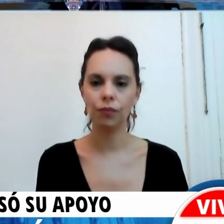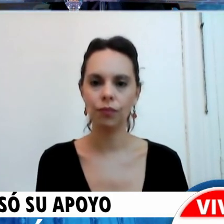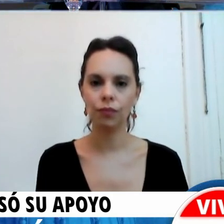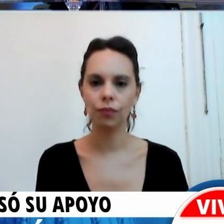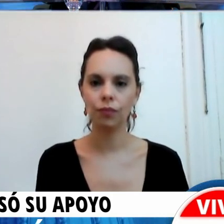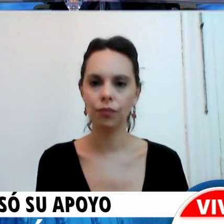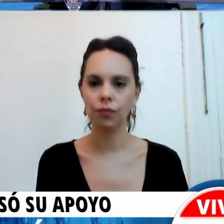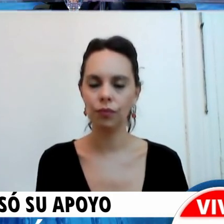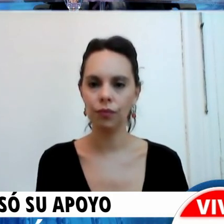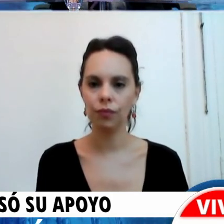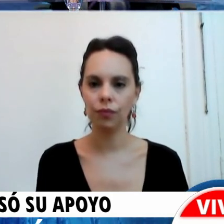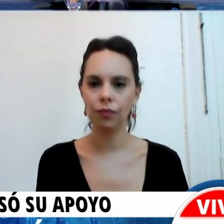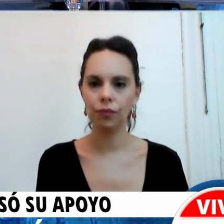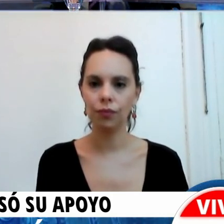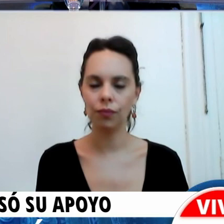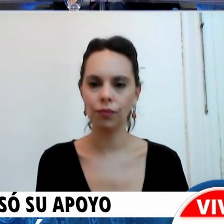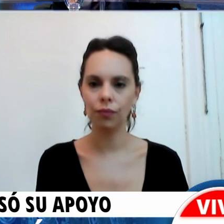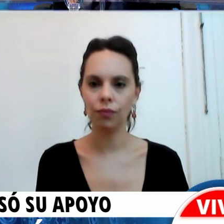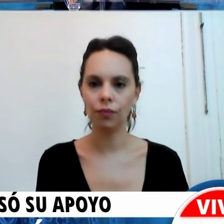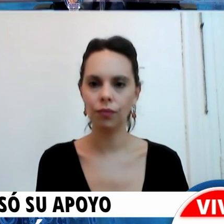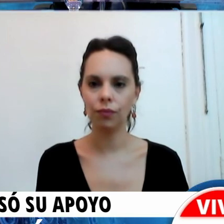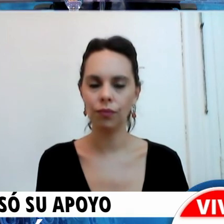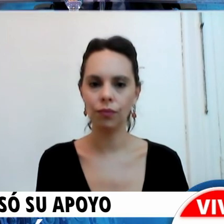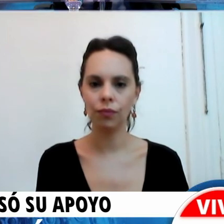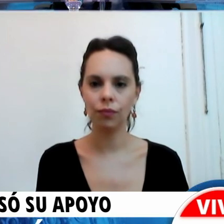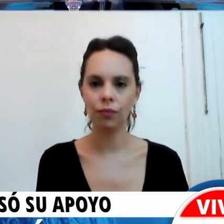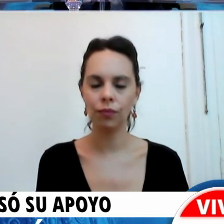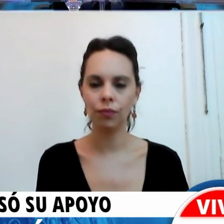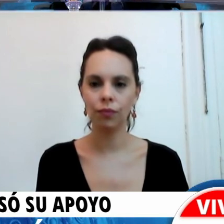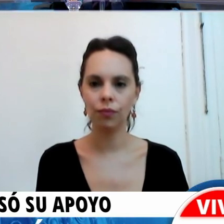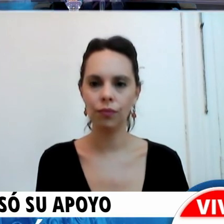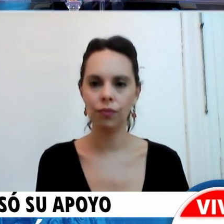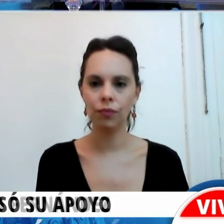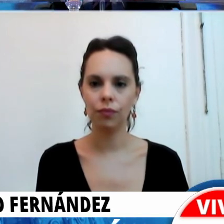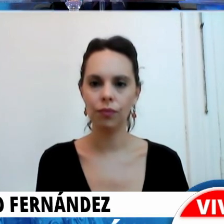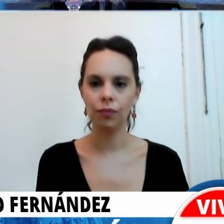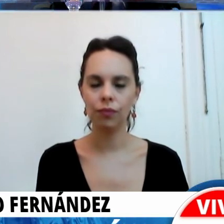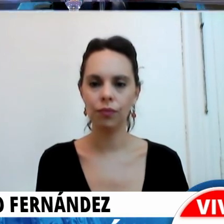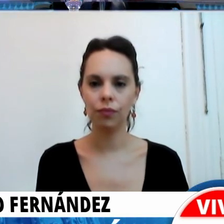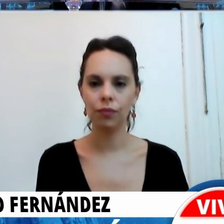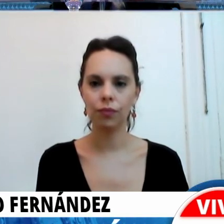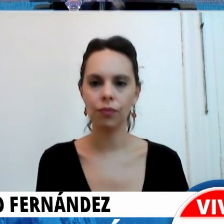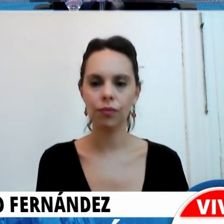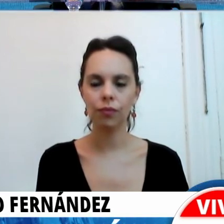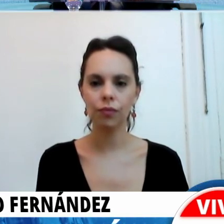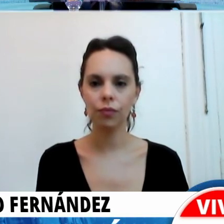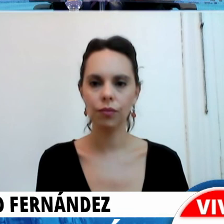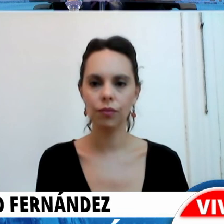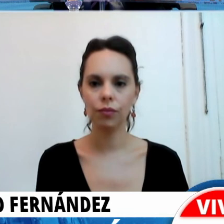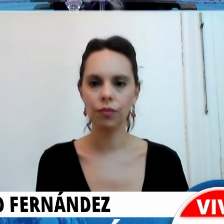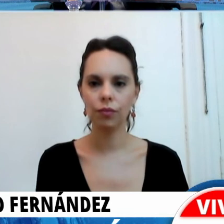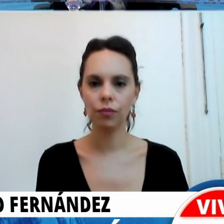que faltaban algunos respaldos más explícitos dentro del propio Frente de Todos. Y lo que me decían es que,